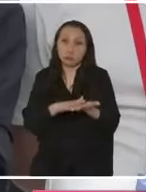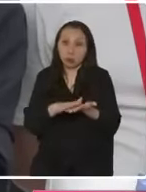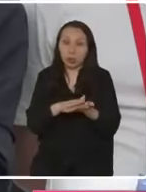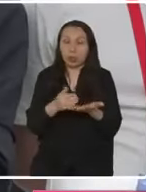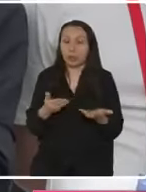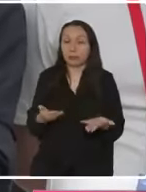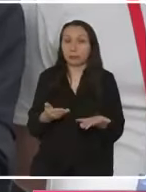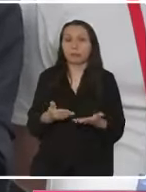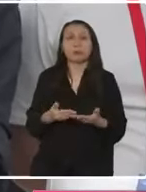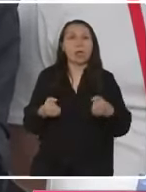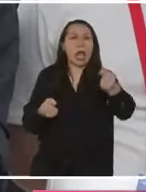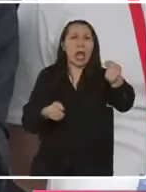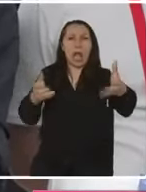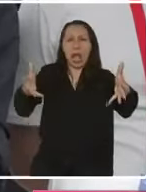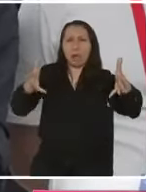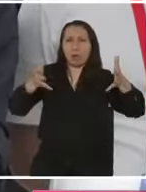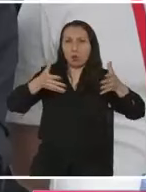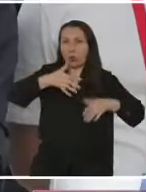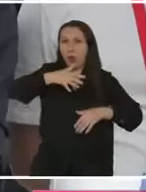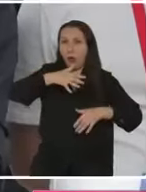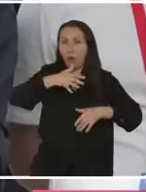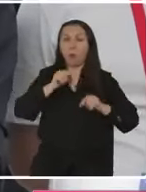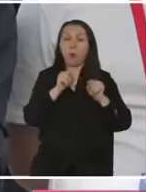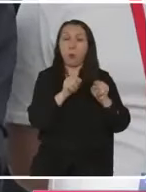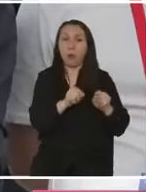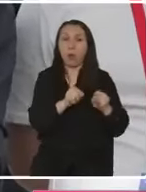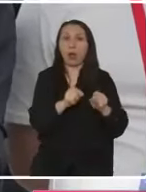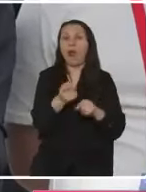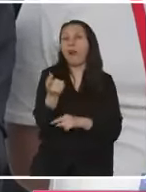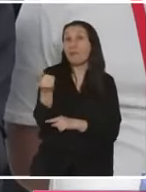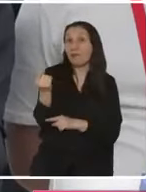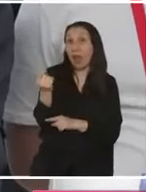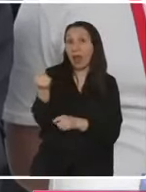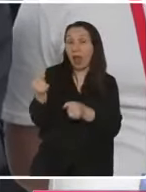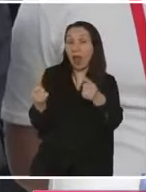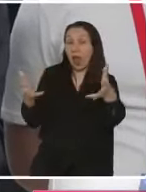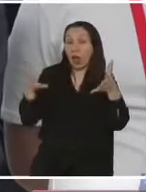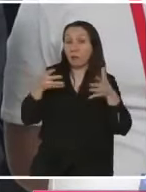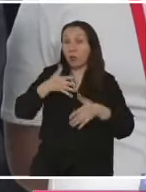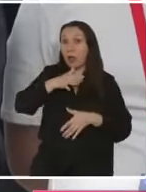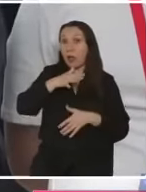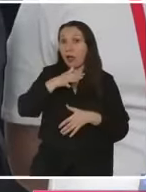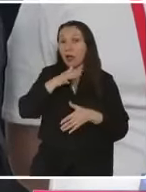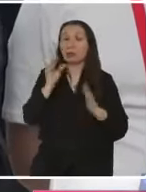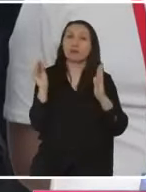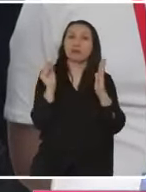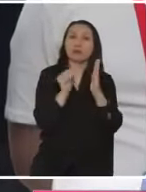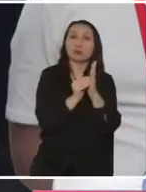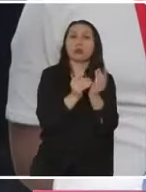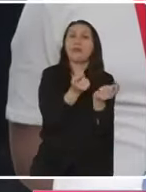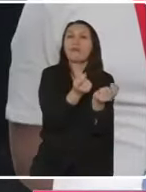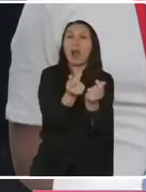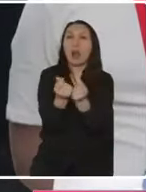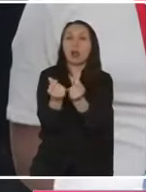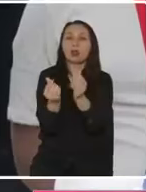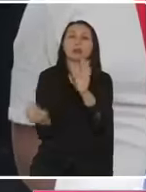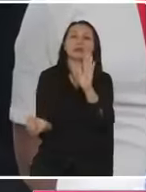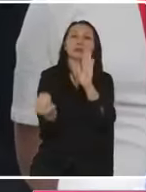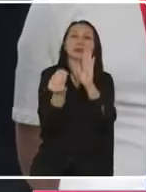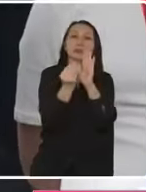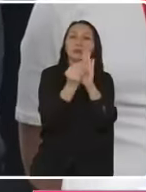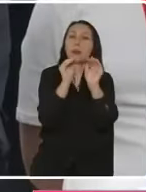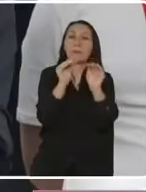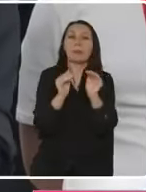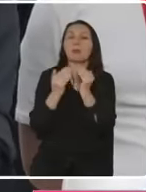ejemplo, un camión aljibe, el valor de ese camión aljibe, eso se valoriza y se aplica